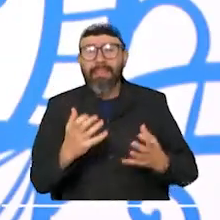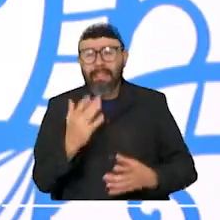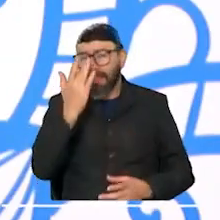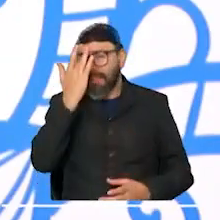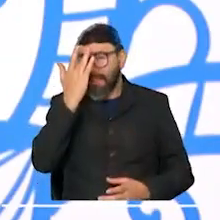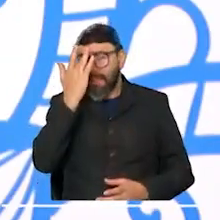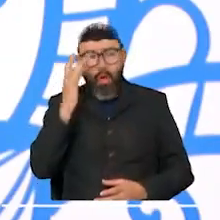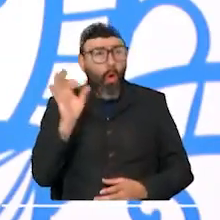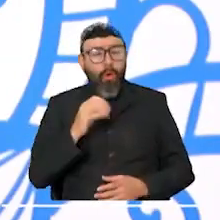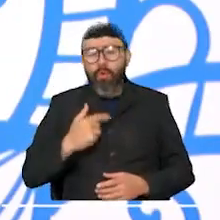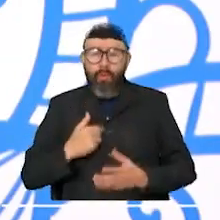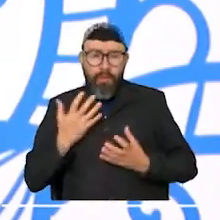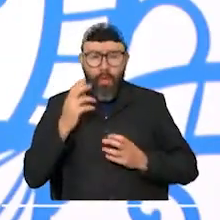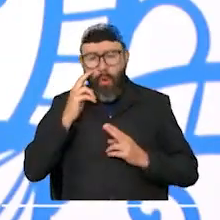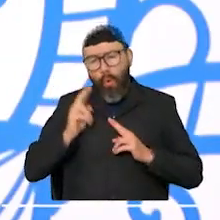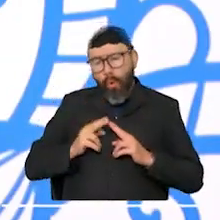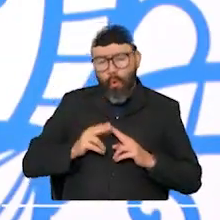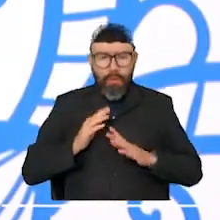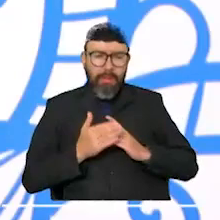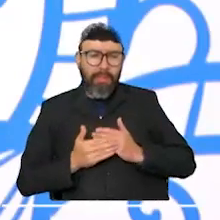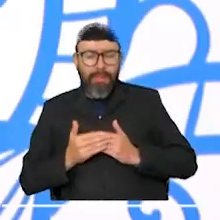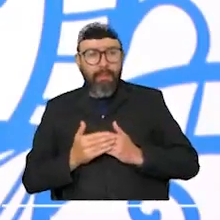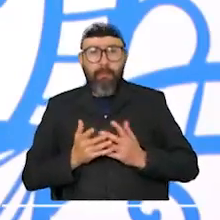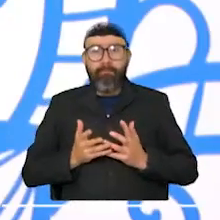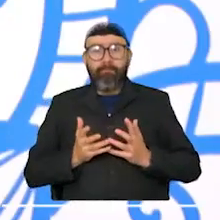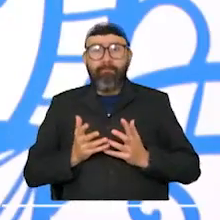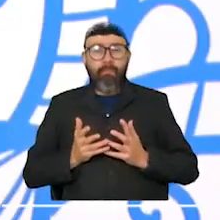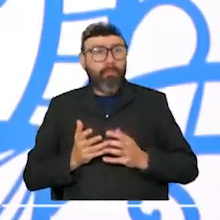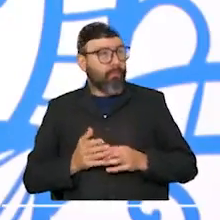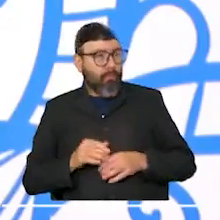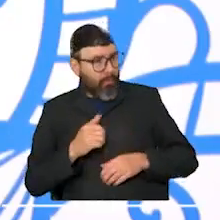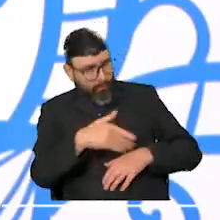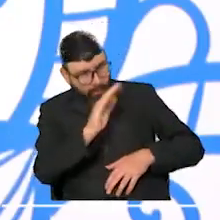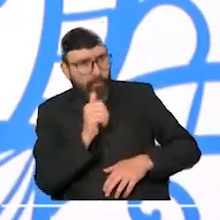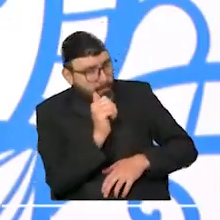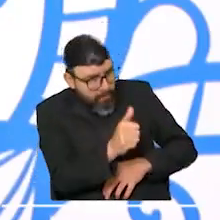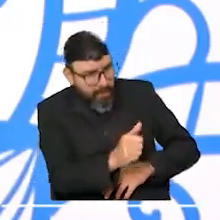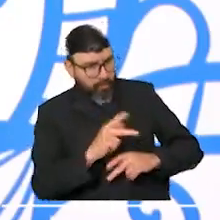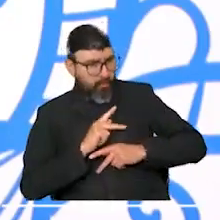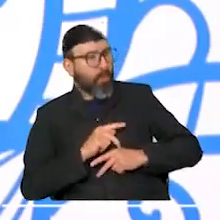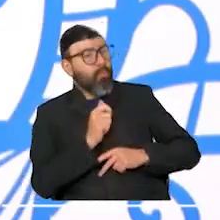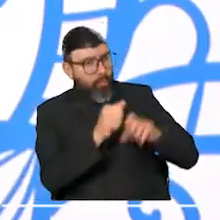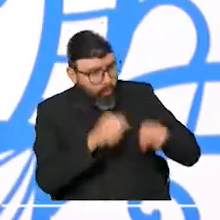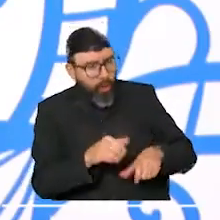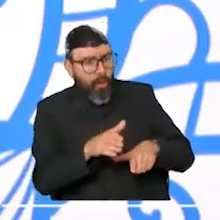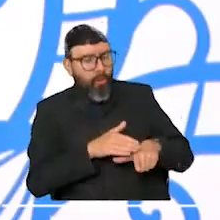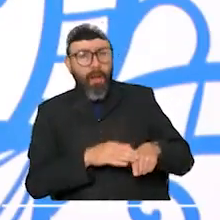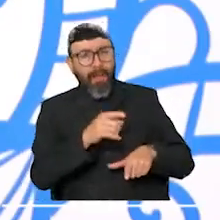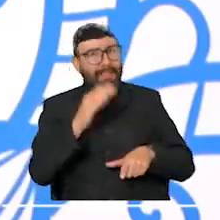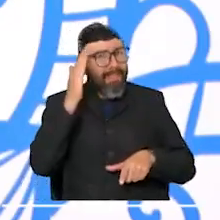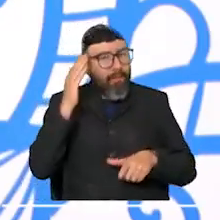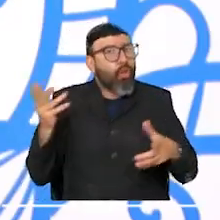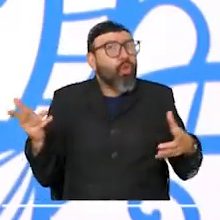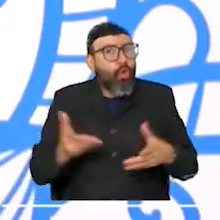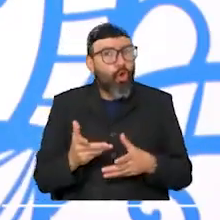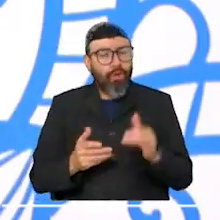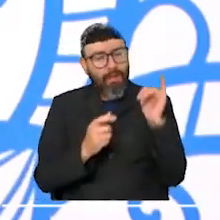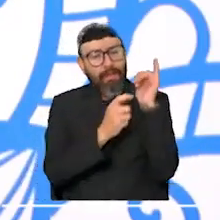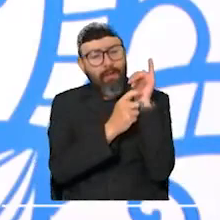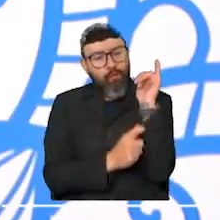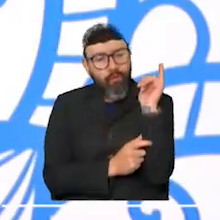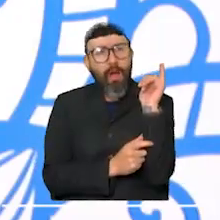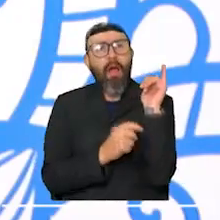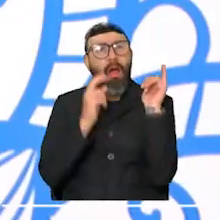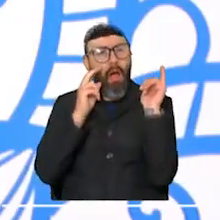o para conocerme yo les insisto mucho a las pacientes es que eso es suyo tóqueselo saber dónde tienen el cuello del útero para poder conocer